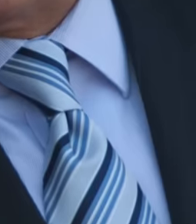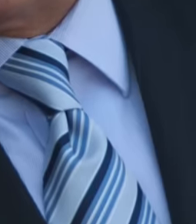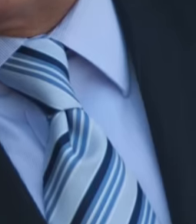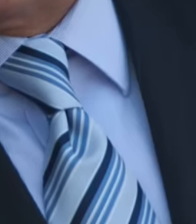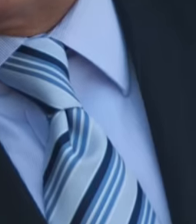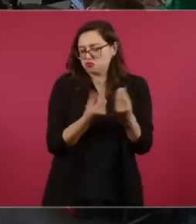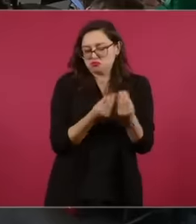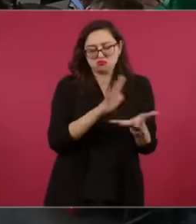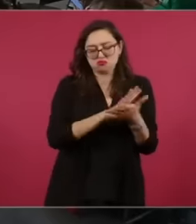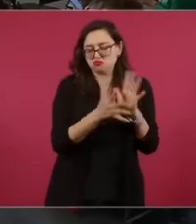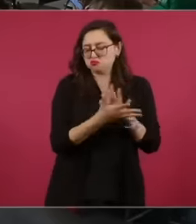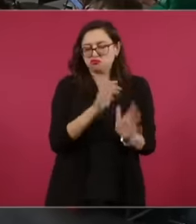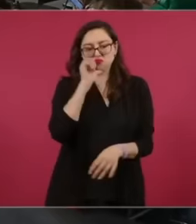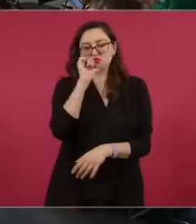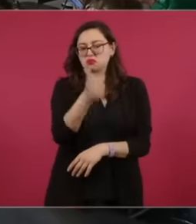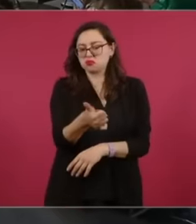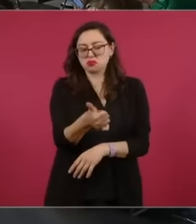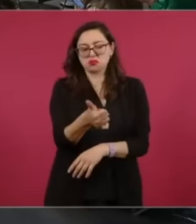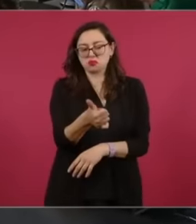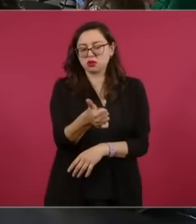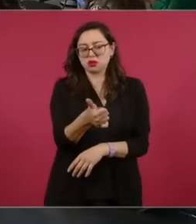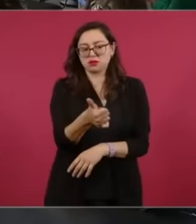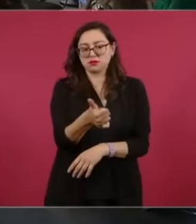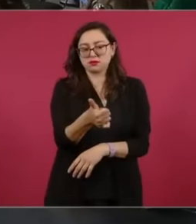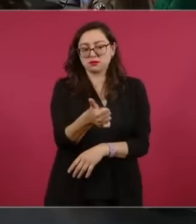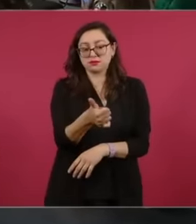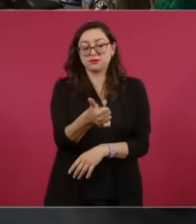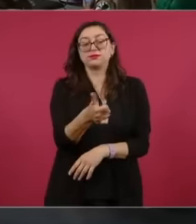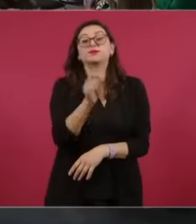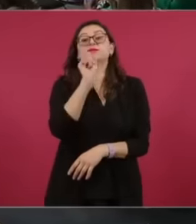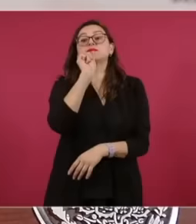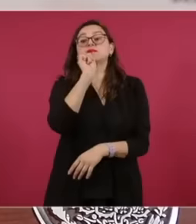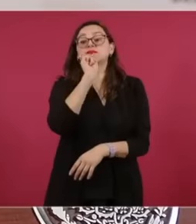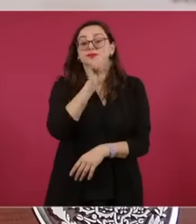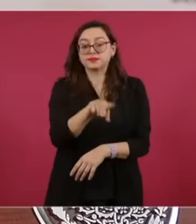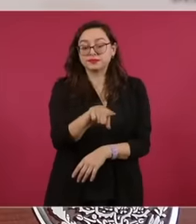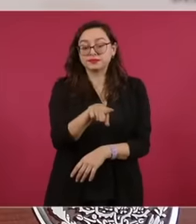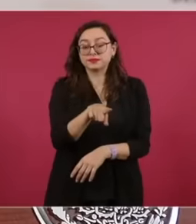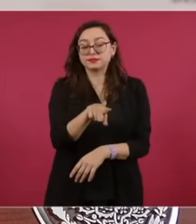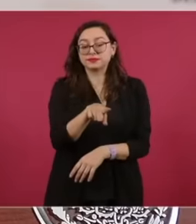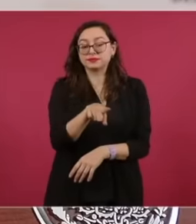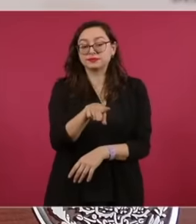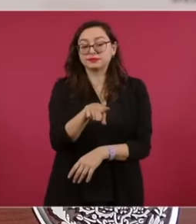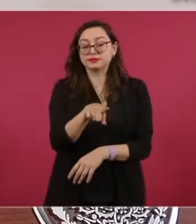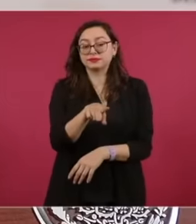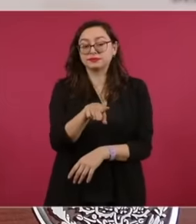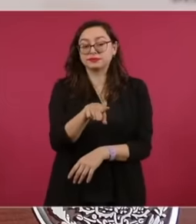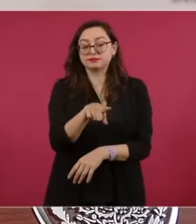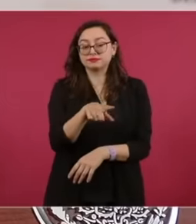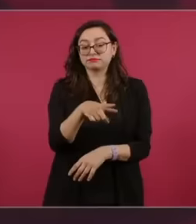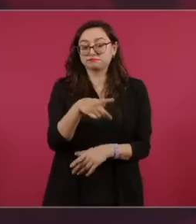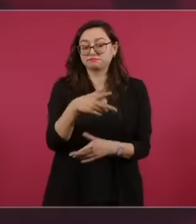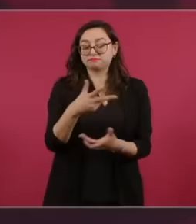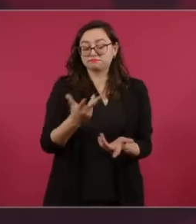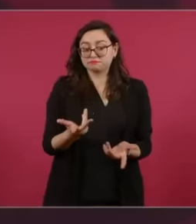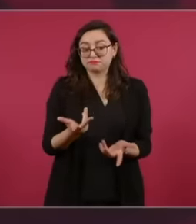Y también, como acabamos de mencionarlo, no se